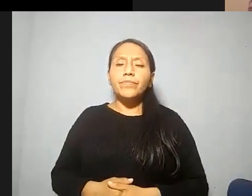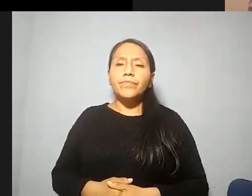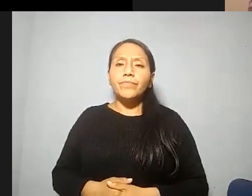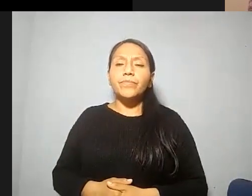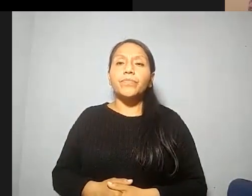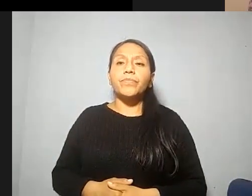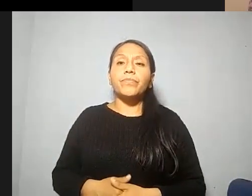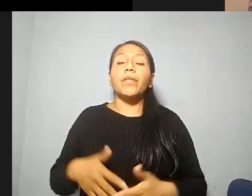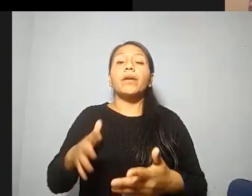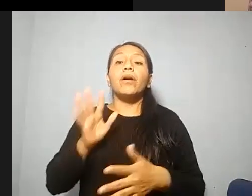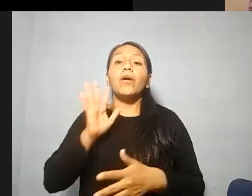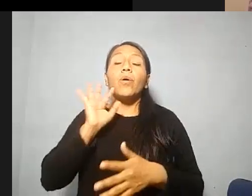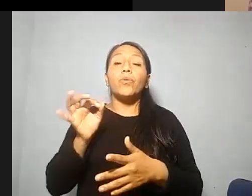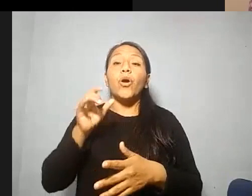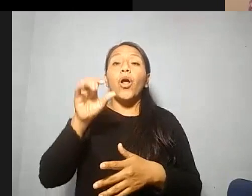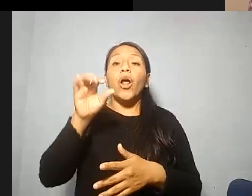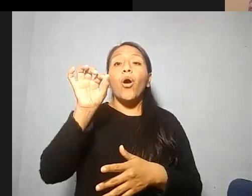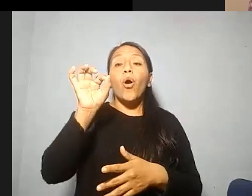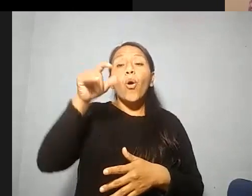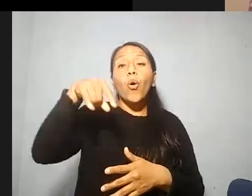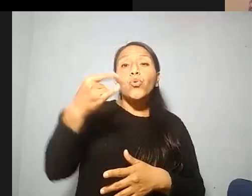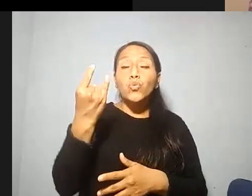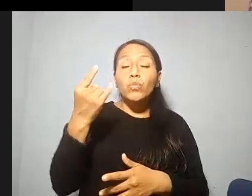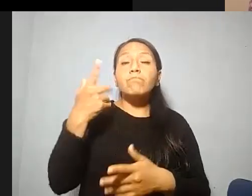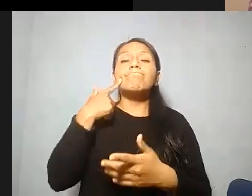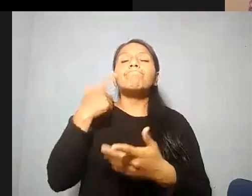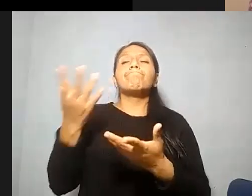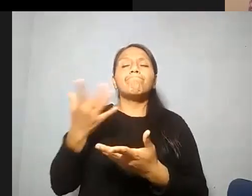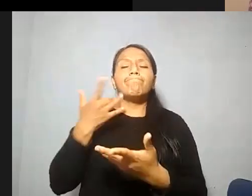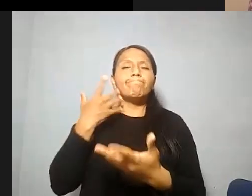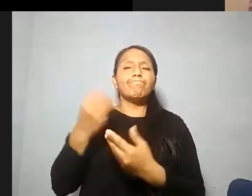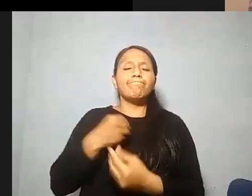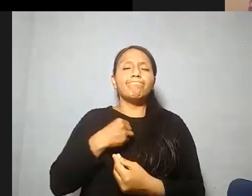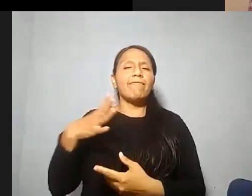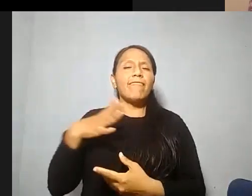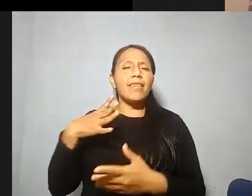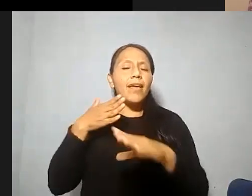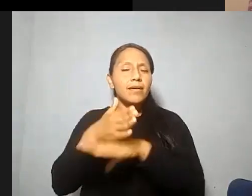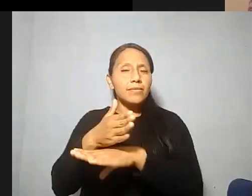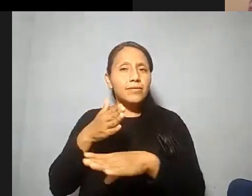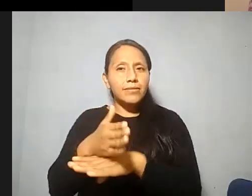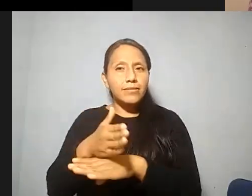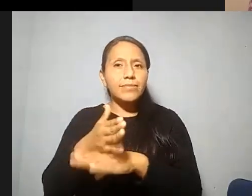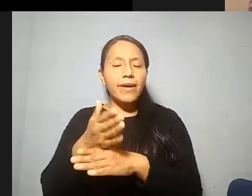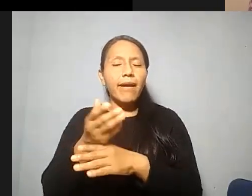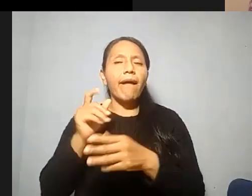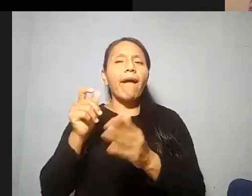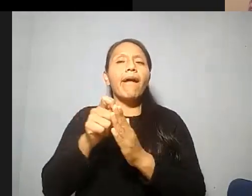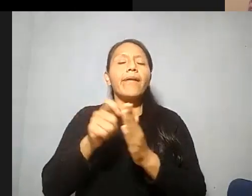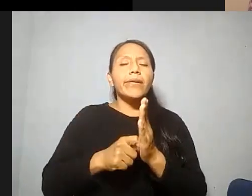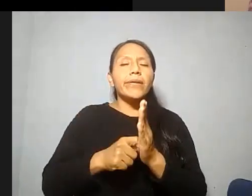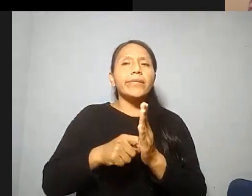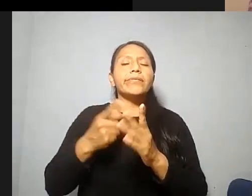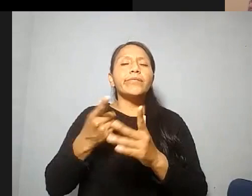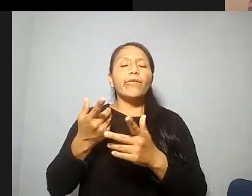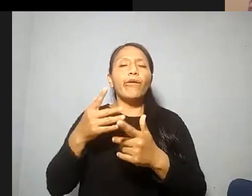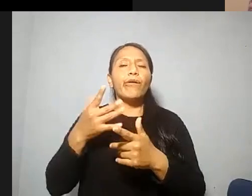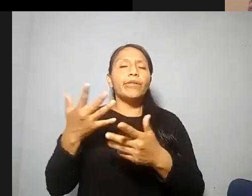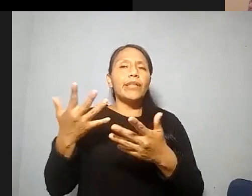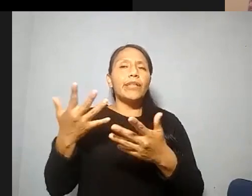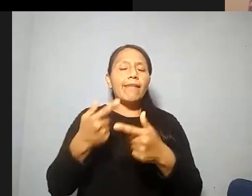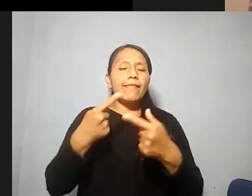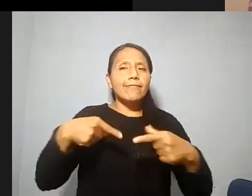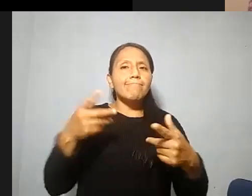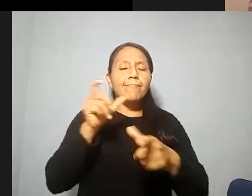Obviamente también la ONU mostró la inquietud por la falta de accesibilidad en lo del registro único de víctimas, porque no estaba